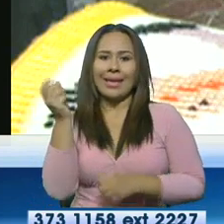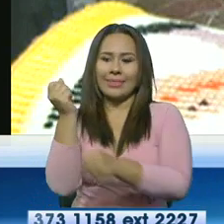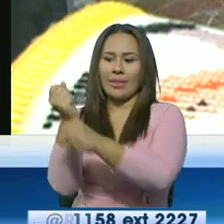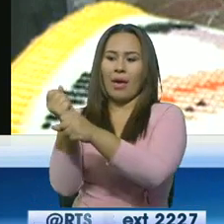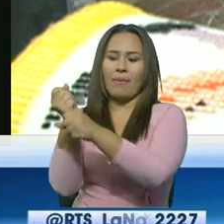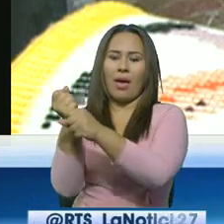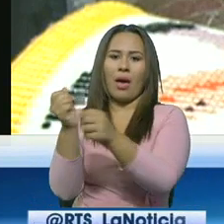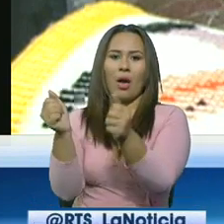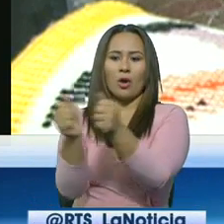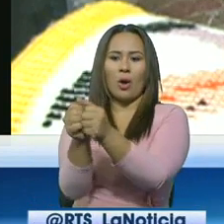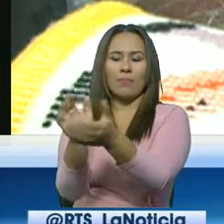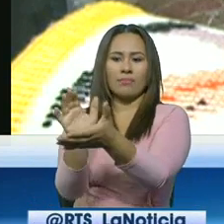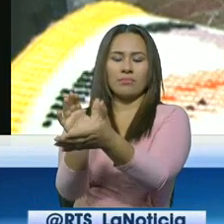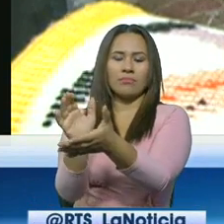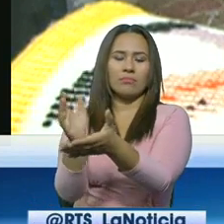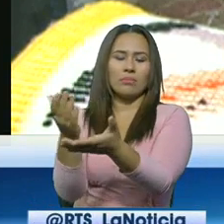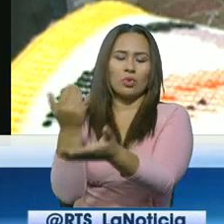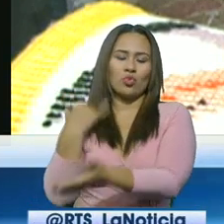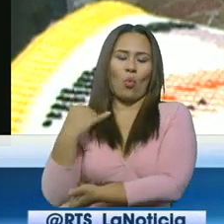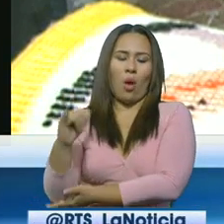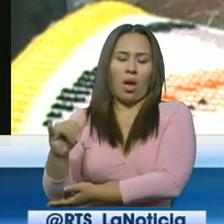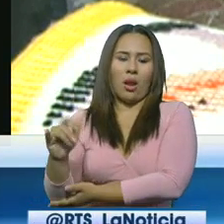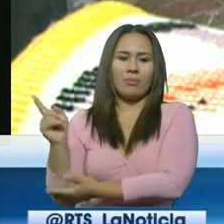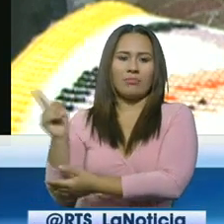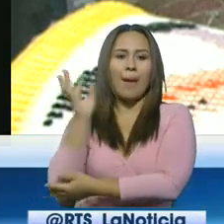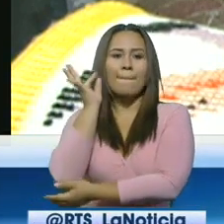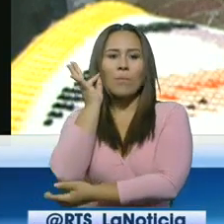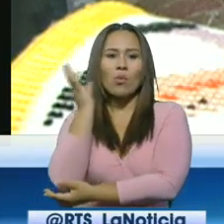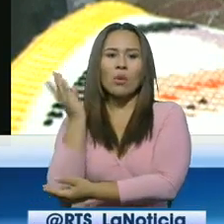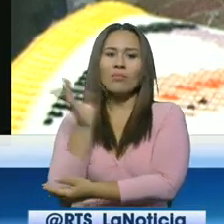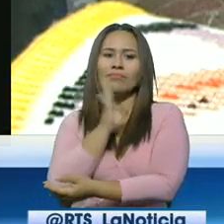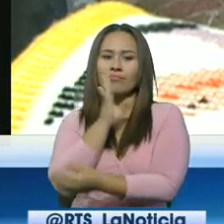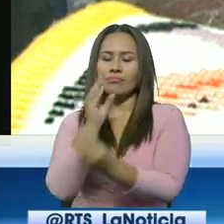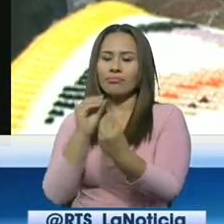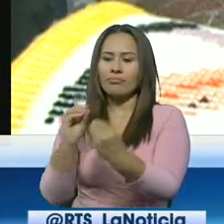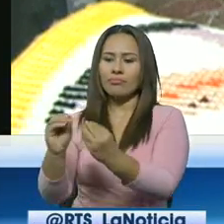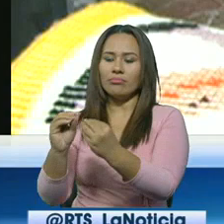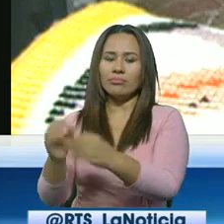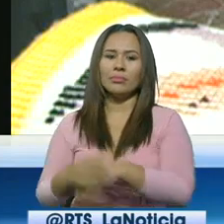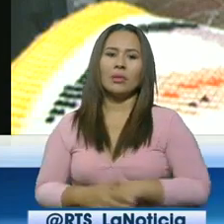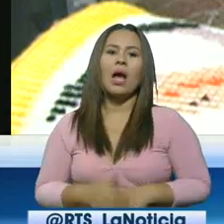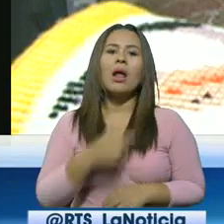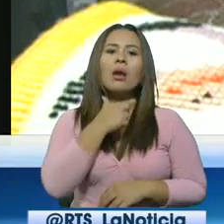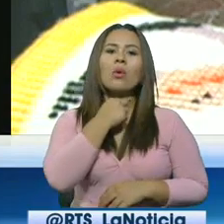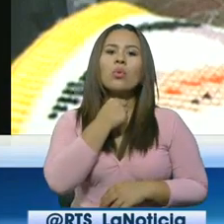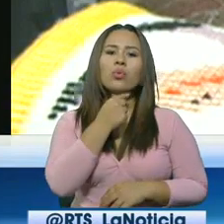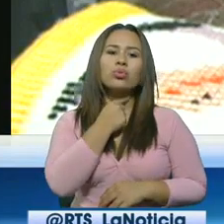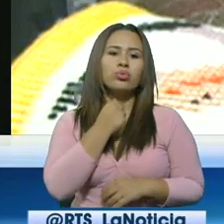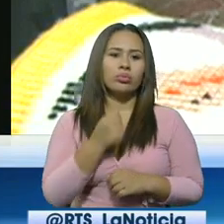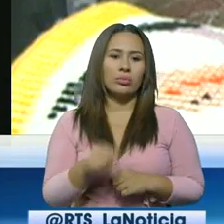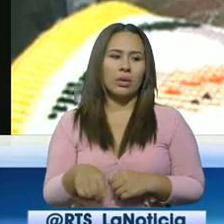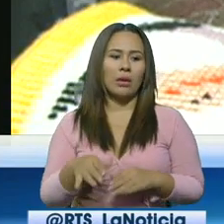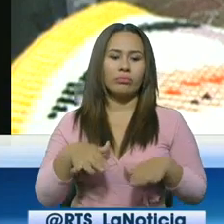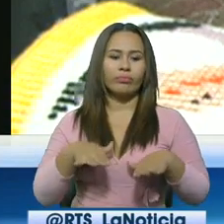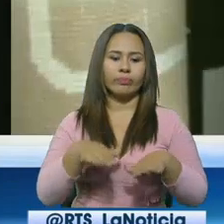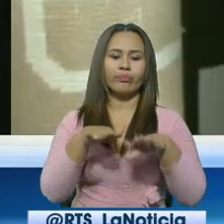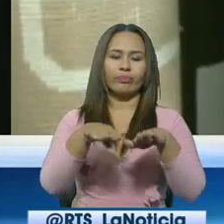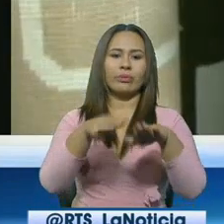ellos, entonces ella es por ya de nación con la vocación de la